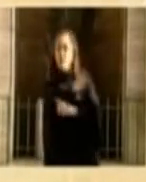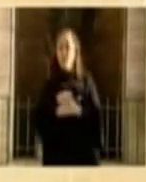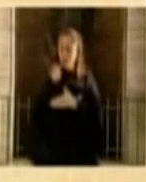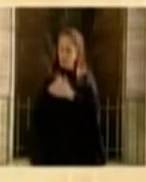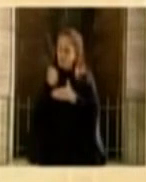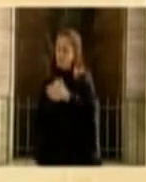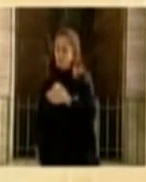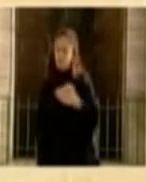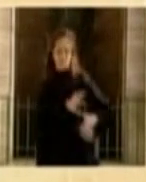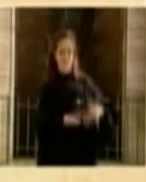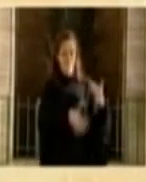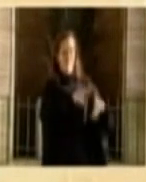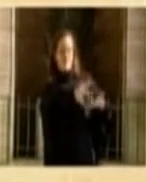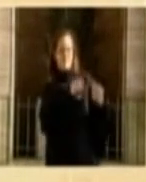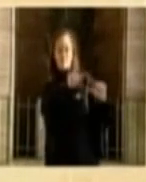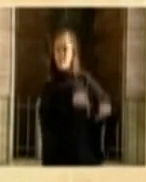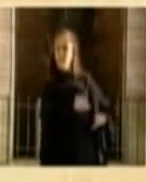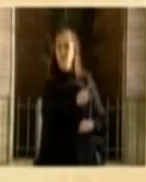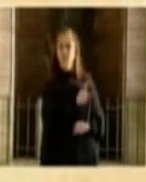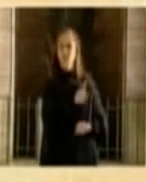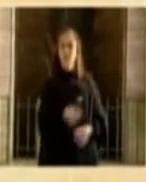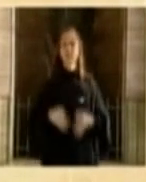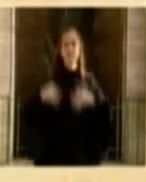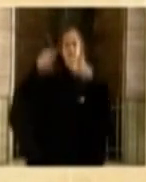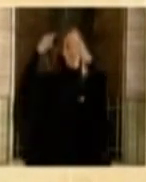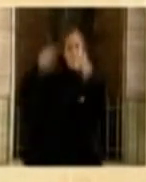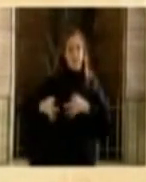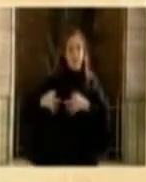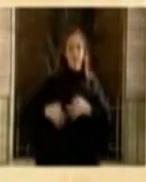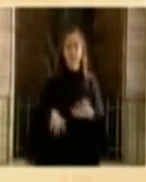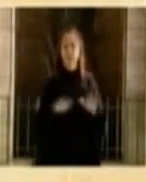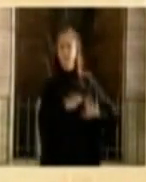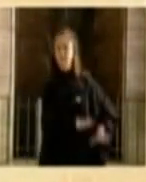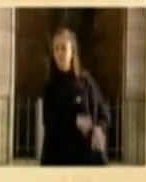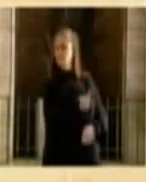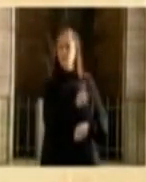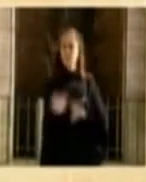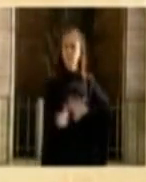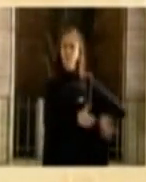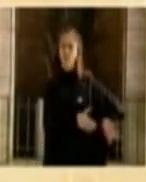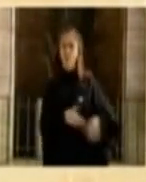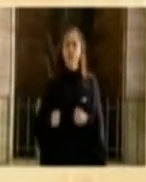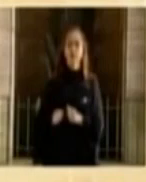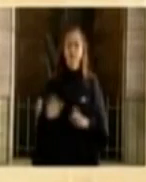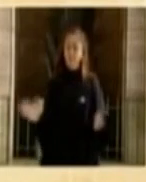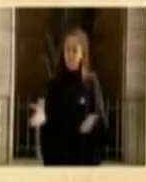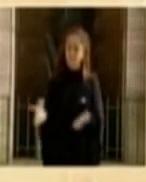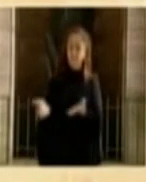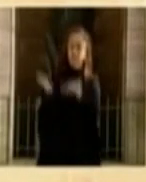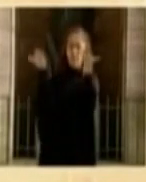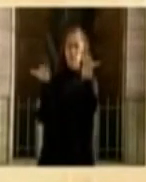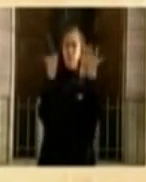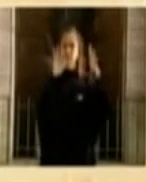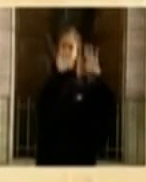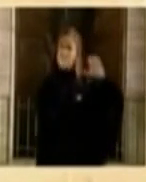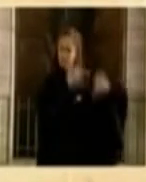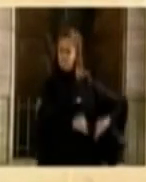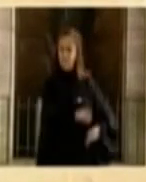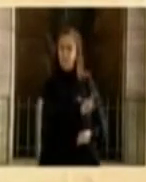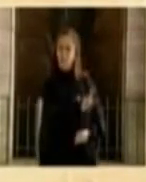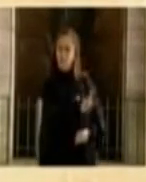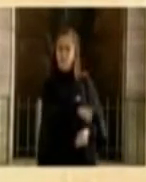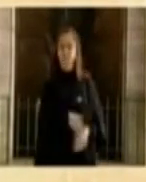constancia, no improvisación; firmeza, no blandura; magnanimidad, no